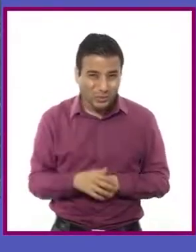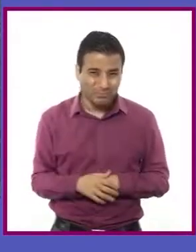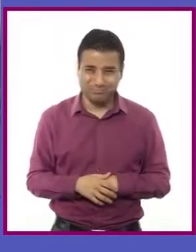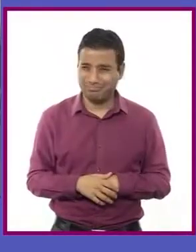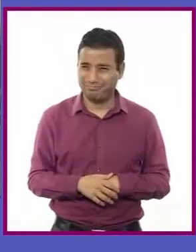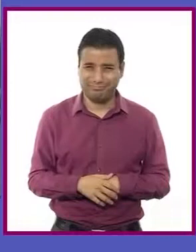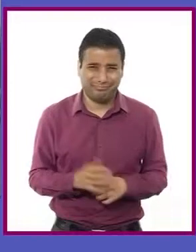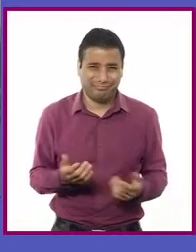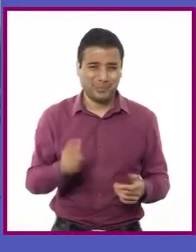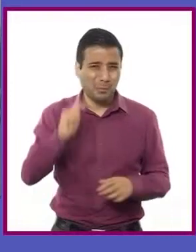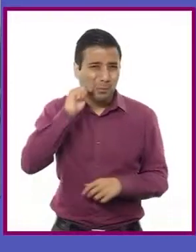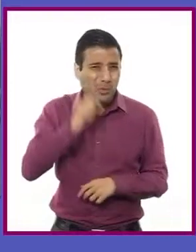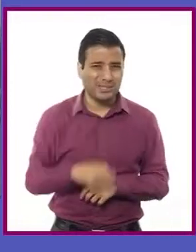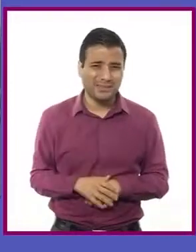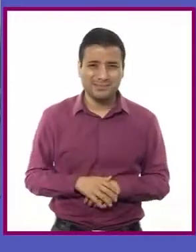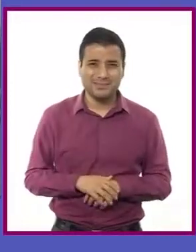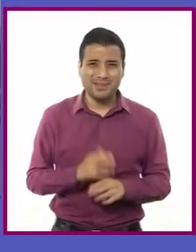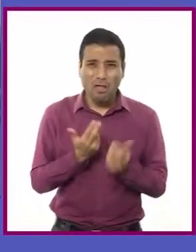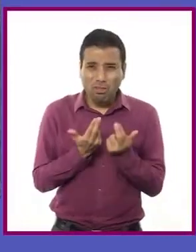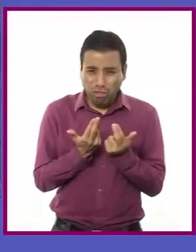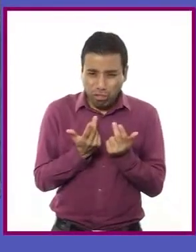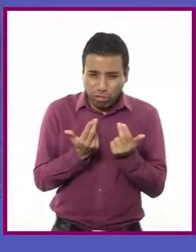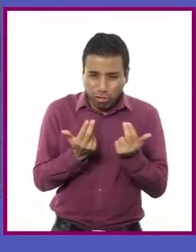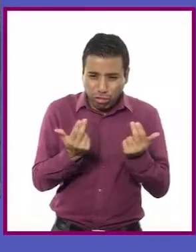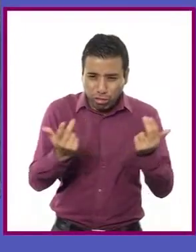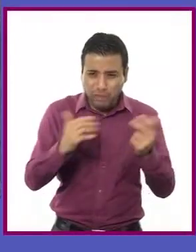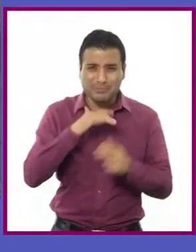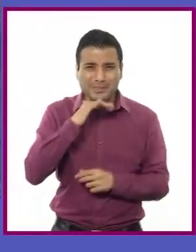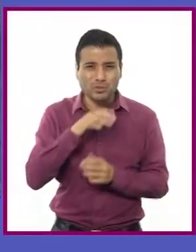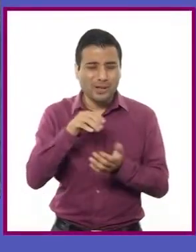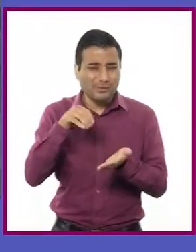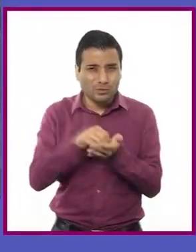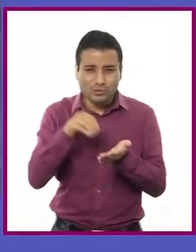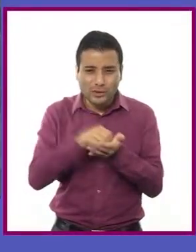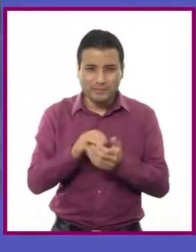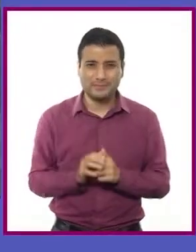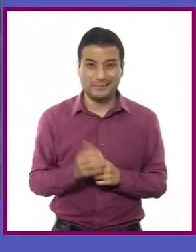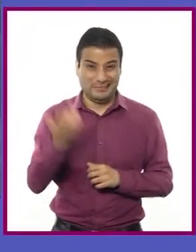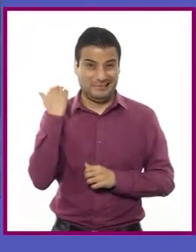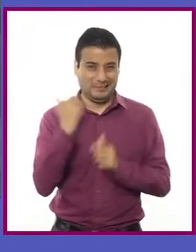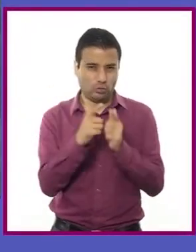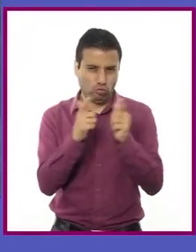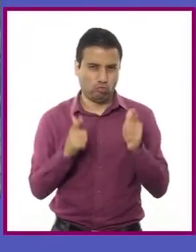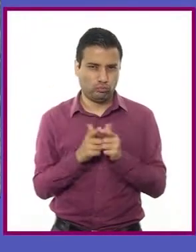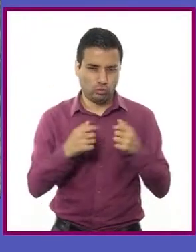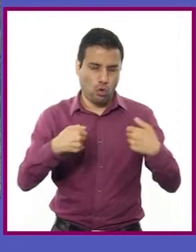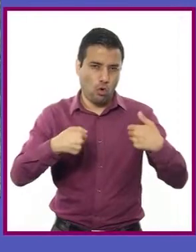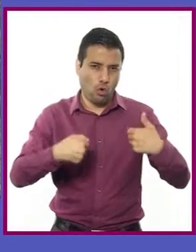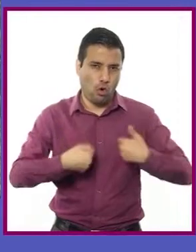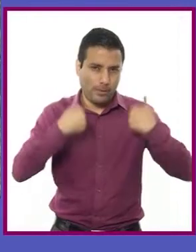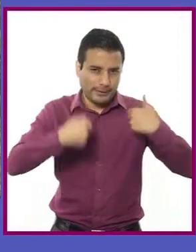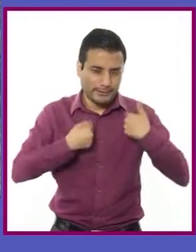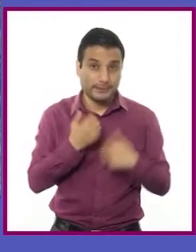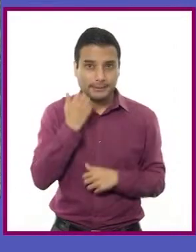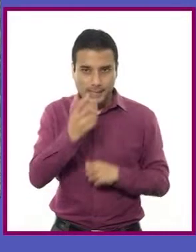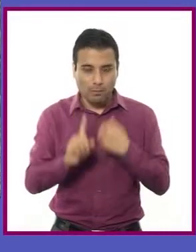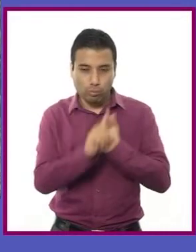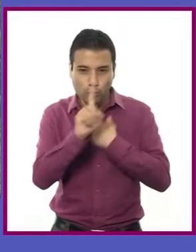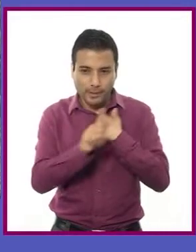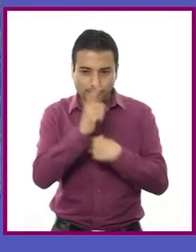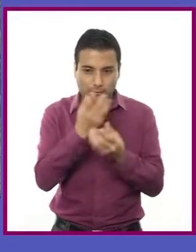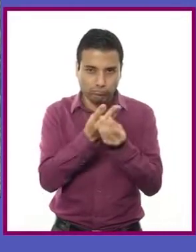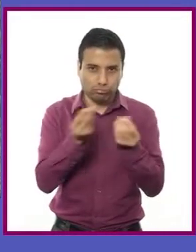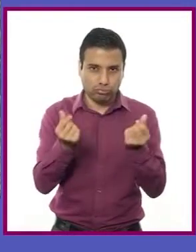el constante deterioro ambiental de la zona. Hace poco, un grupo de jóvenes decidió colaborar en la solución de un problema de